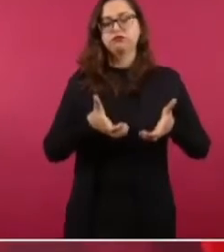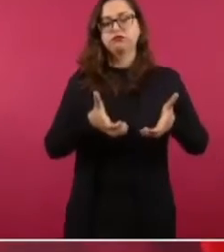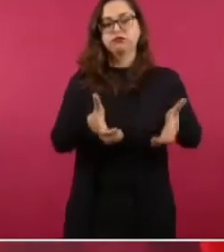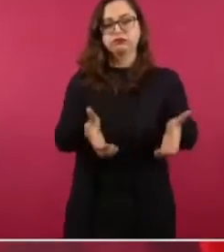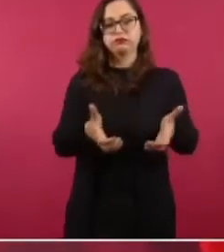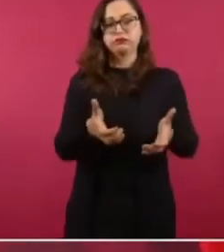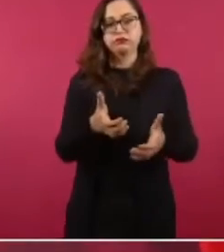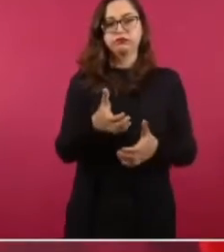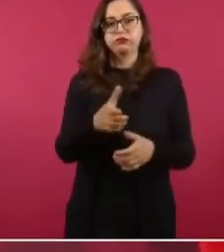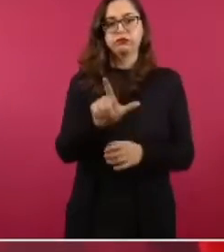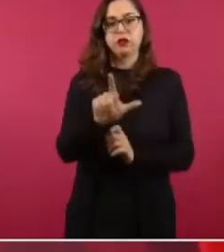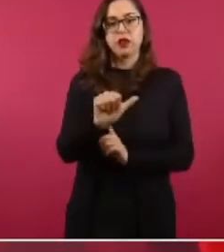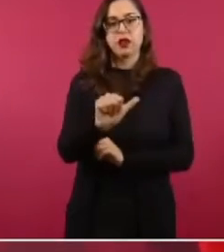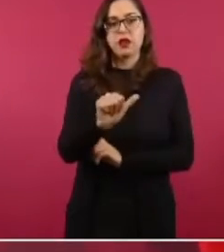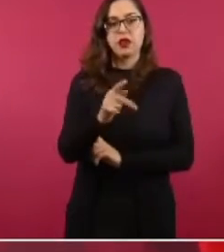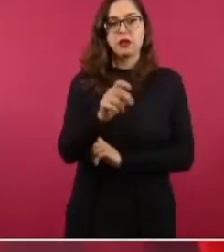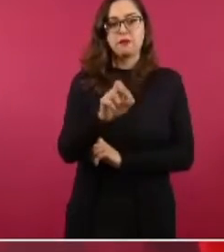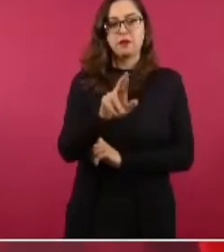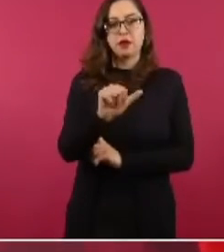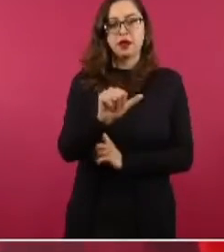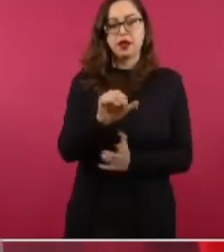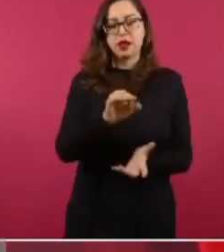de La Pera, de Postlán,